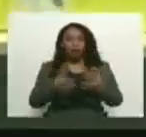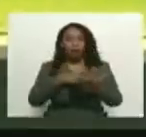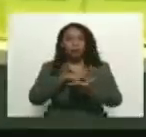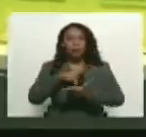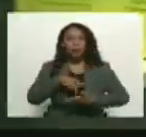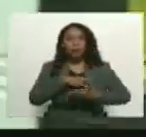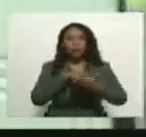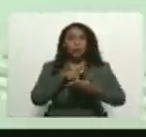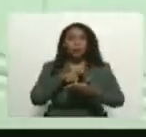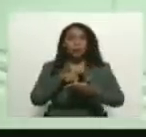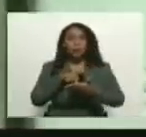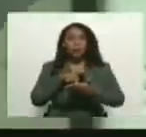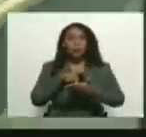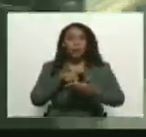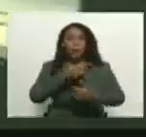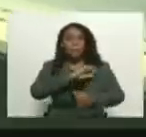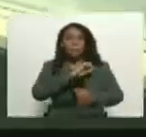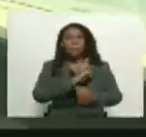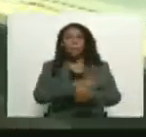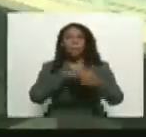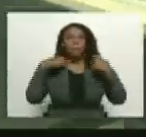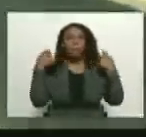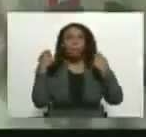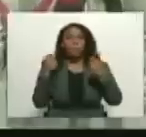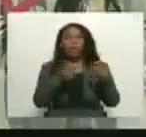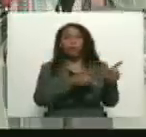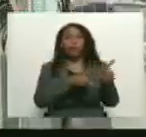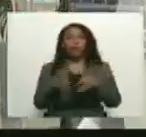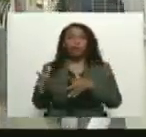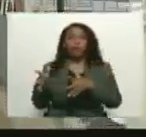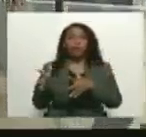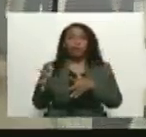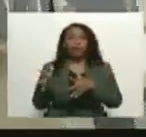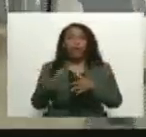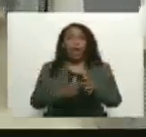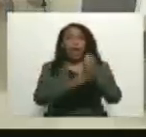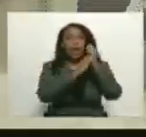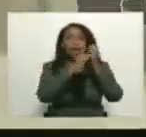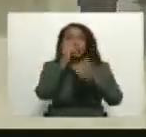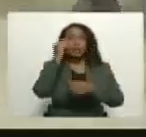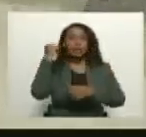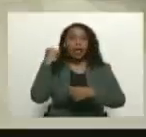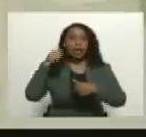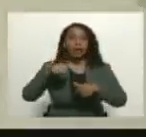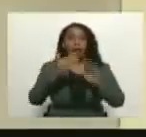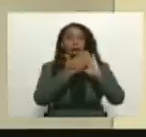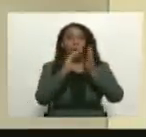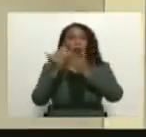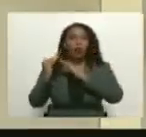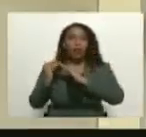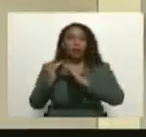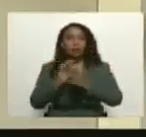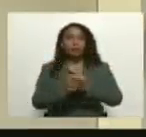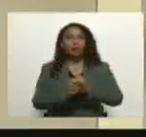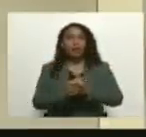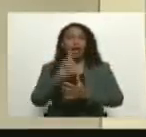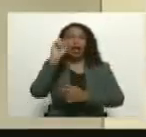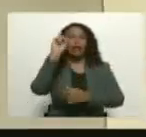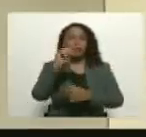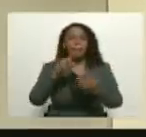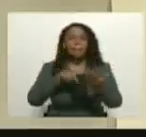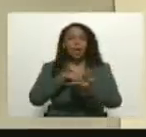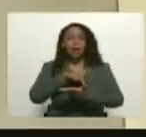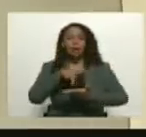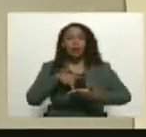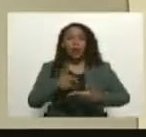participación, presidente, del Poder Popular Organizado, de nuestras líderes y lideresas de comunidad, nuestros bricomiles, también la participación de